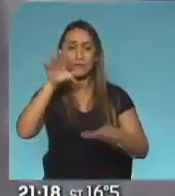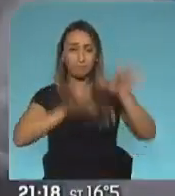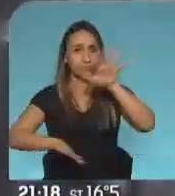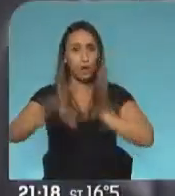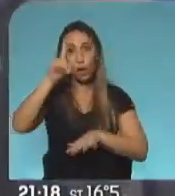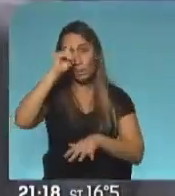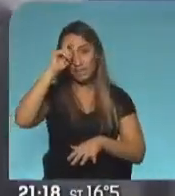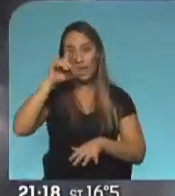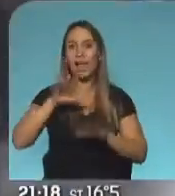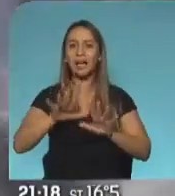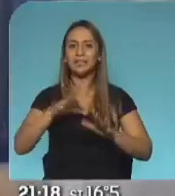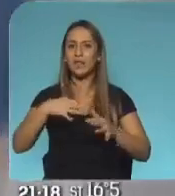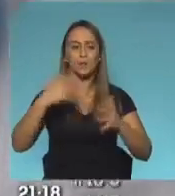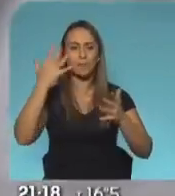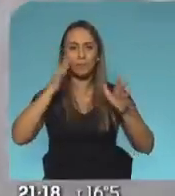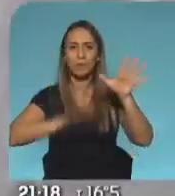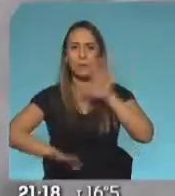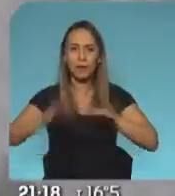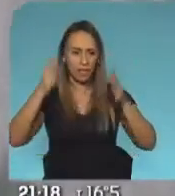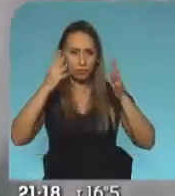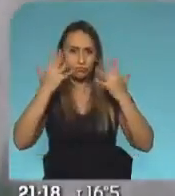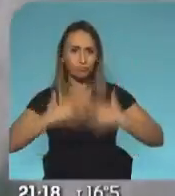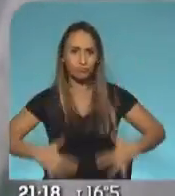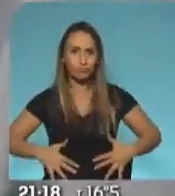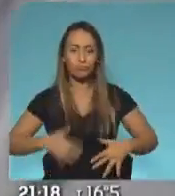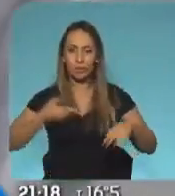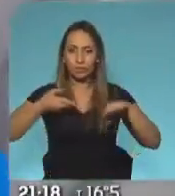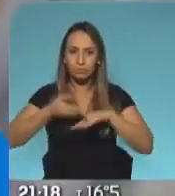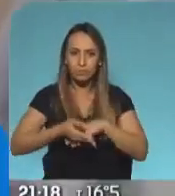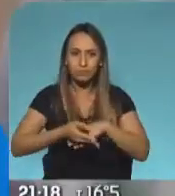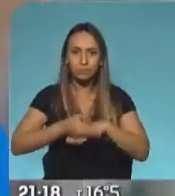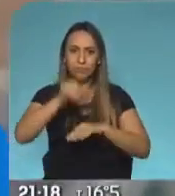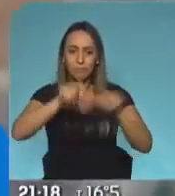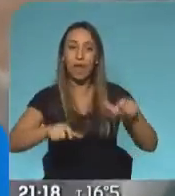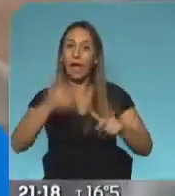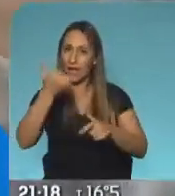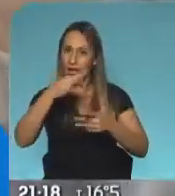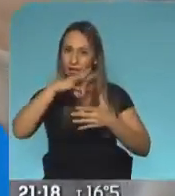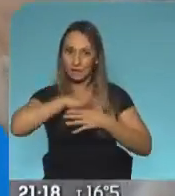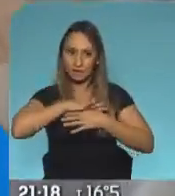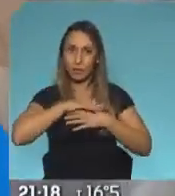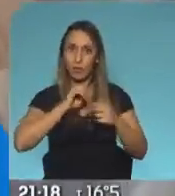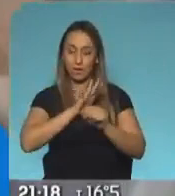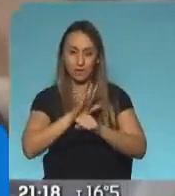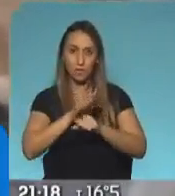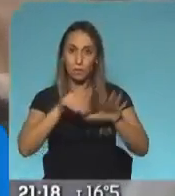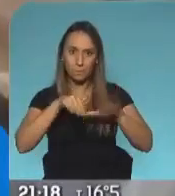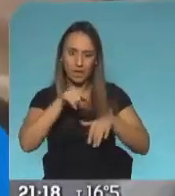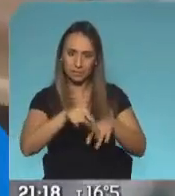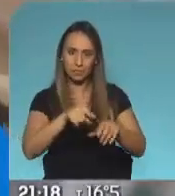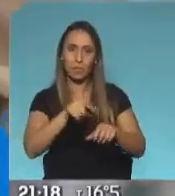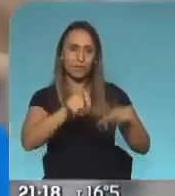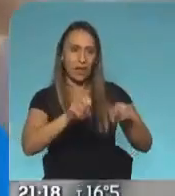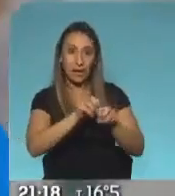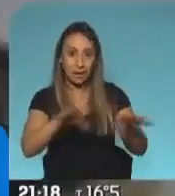de esta manera se tienen que preparar de esta manera se preparan para ver a los pacientes infectados con kobe y sobre todo a los que están más severos